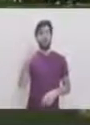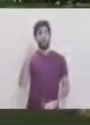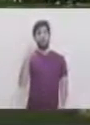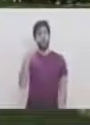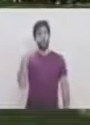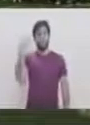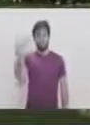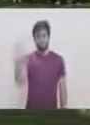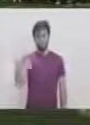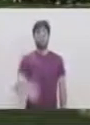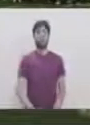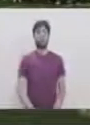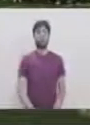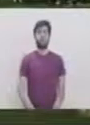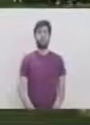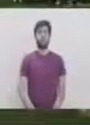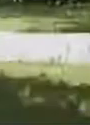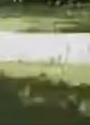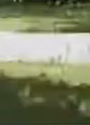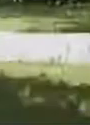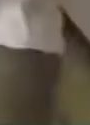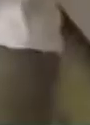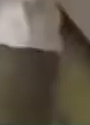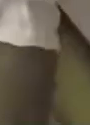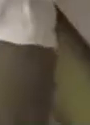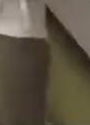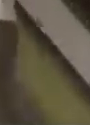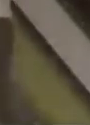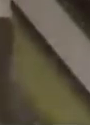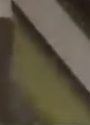Mauricio Méndez y nos vemos en una próxima.